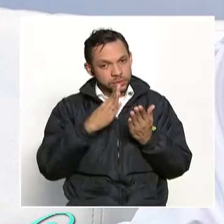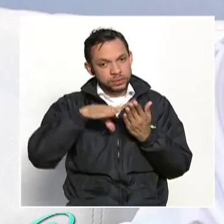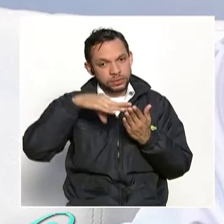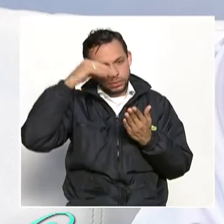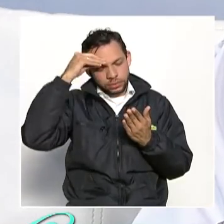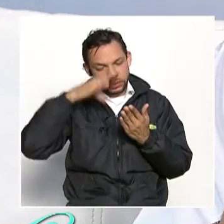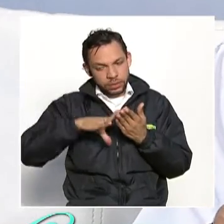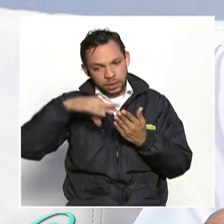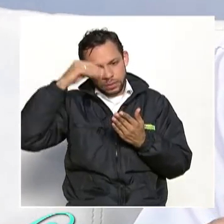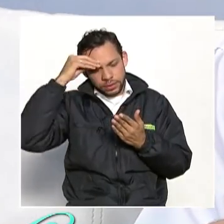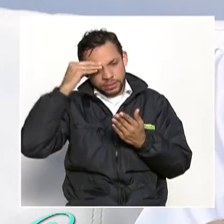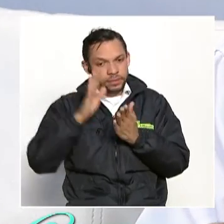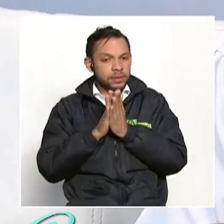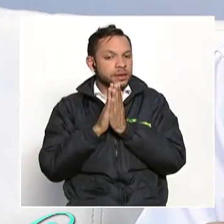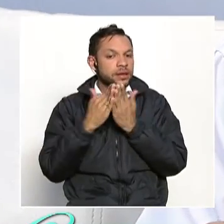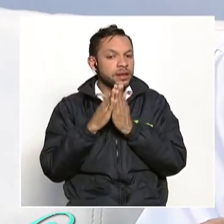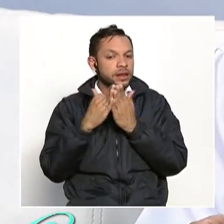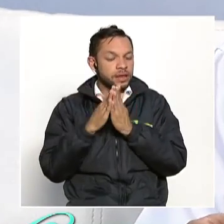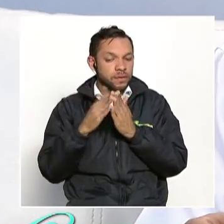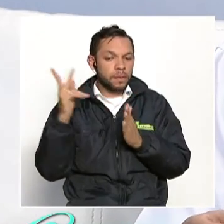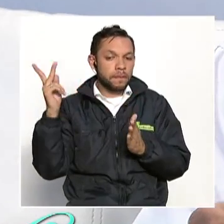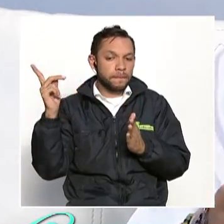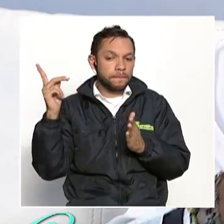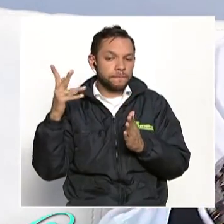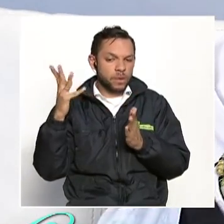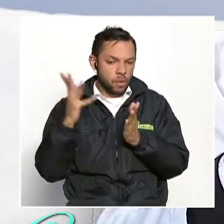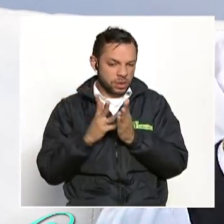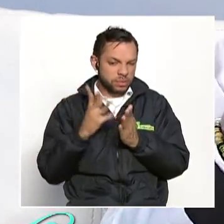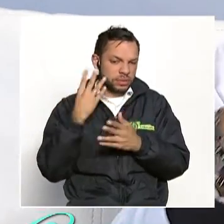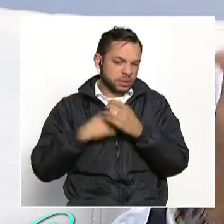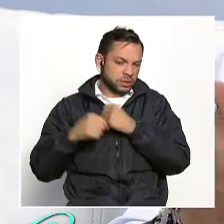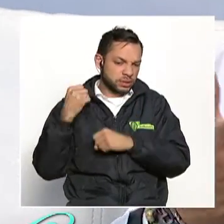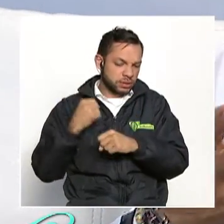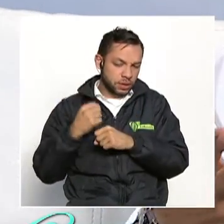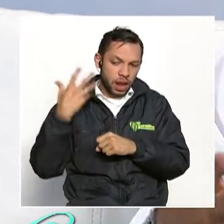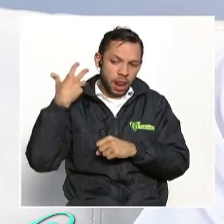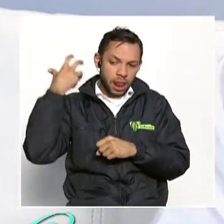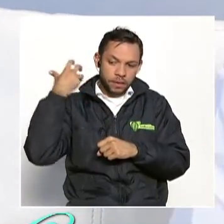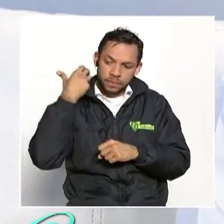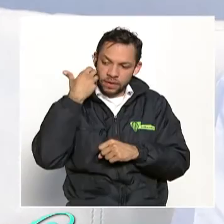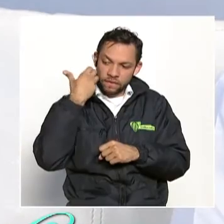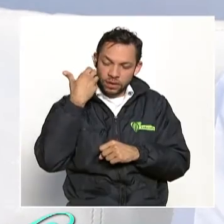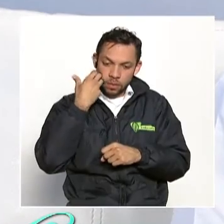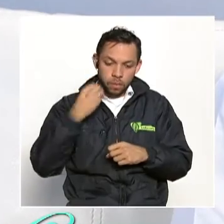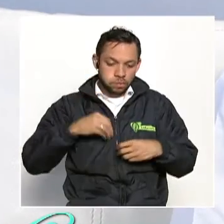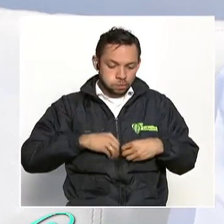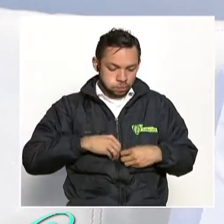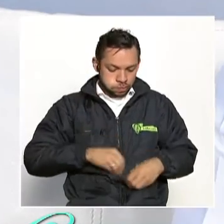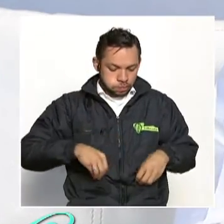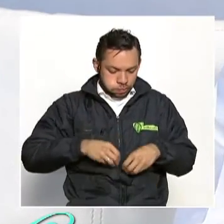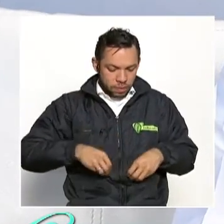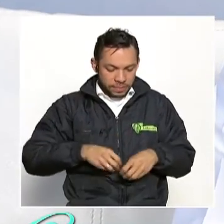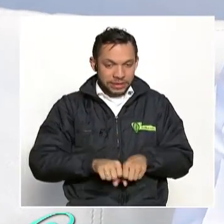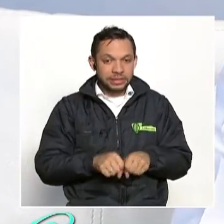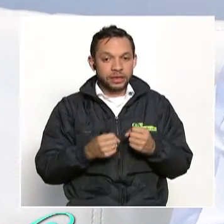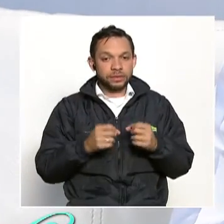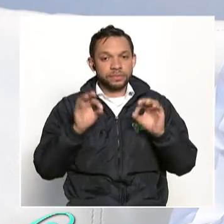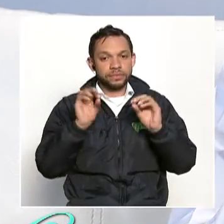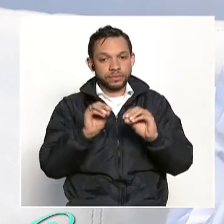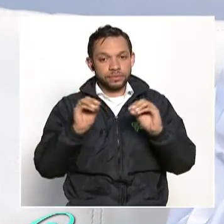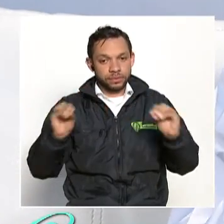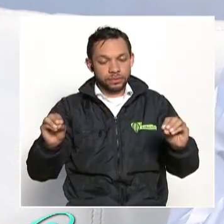está refiriendo en un libro hace 4.500 años. La enfermedad, la muerte empieza por el colon. Yo quiero que